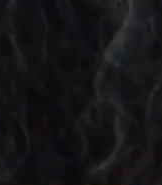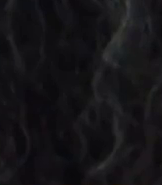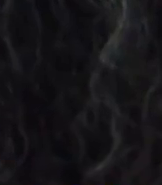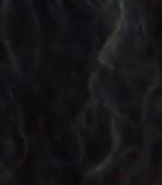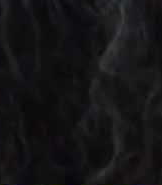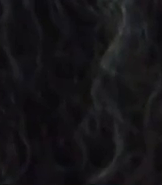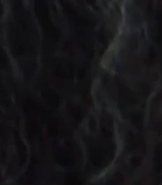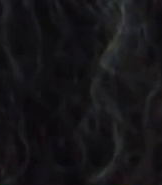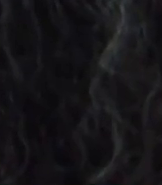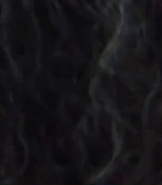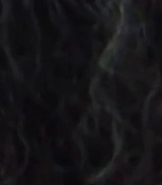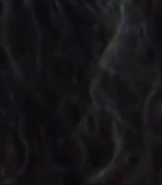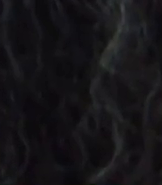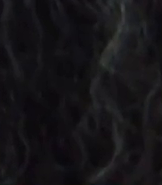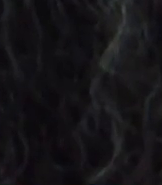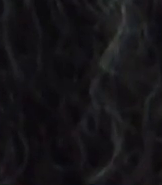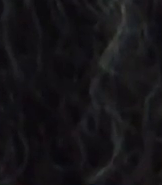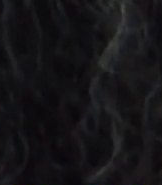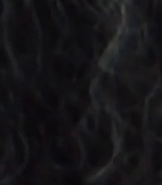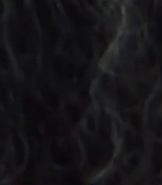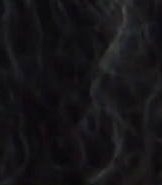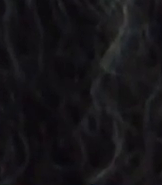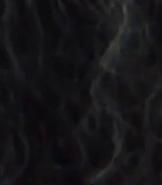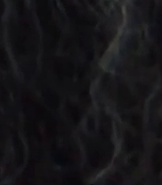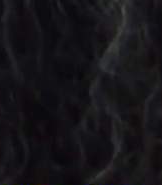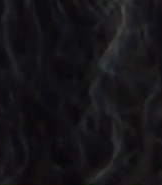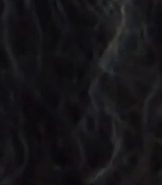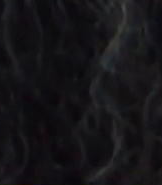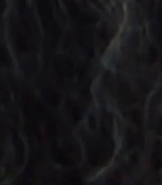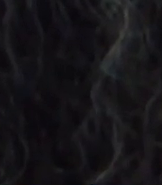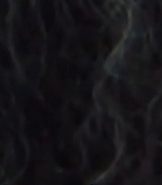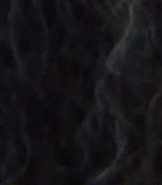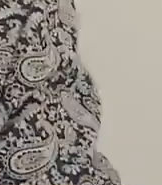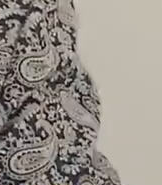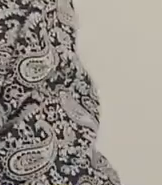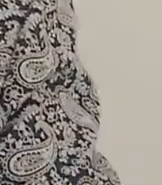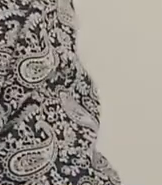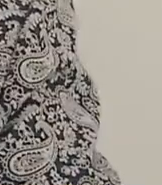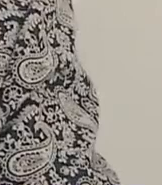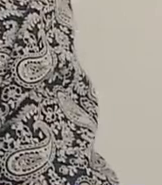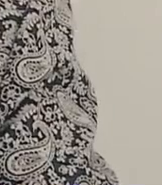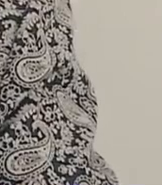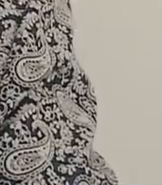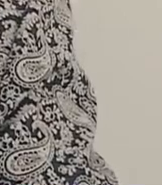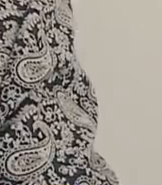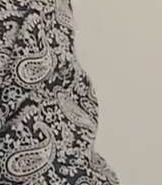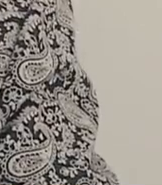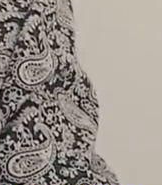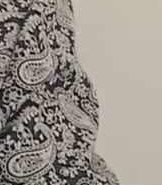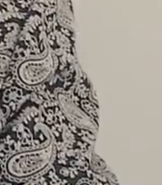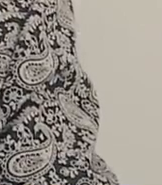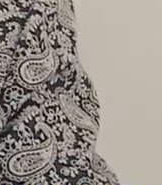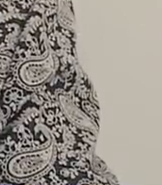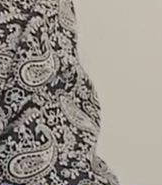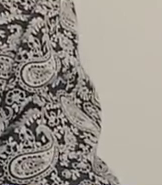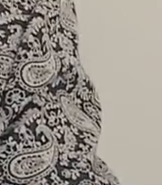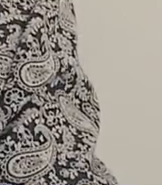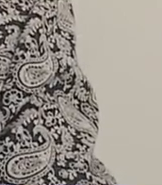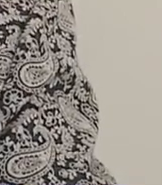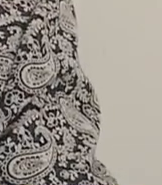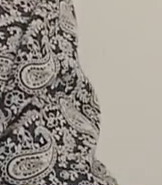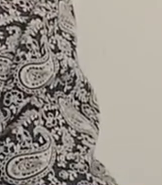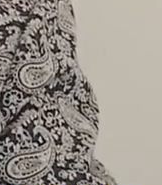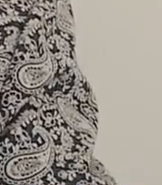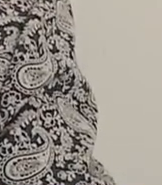Diana, ¿qué nos pasa a las mujeres y el dinero? ¿Qué tema, no? La verdad es que el dinero parece que tiene una marca